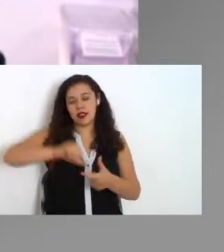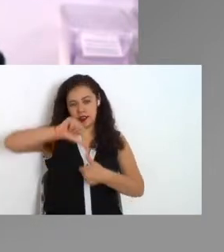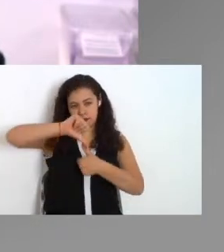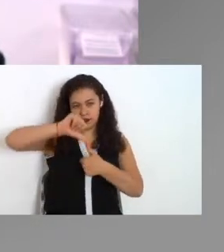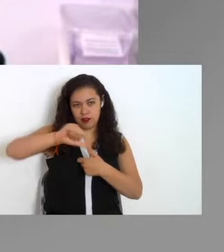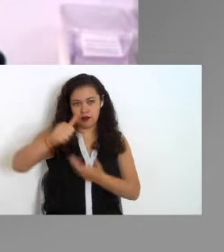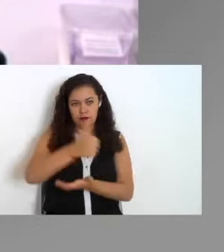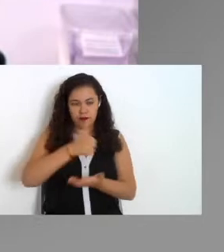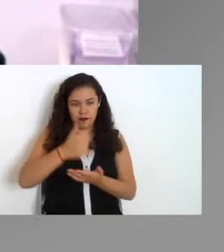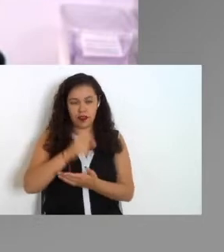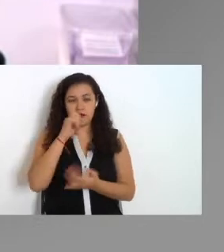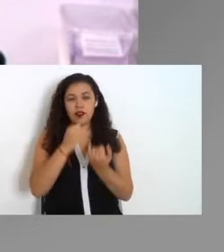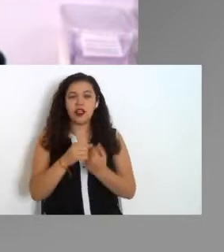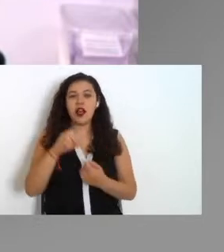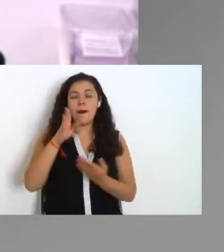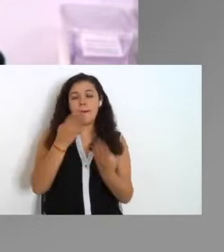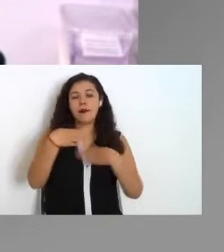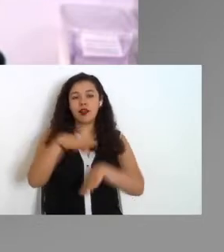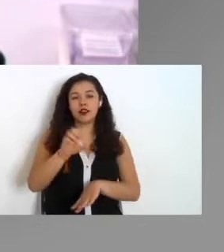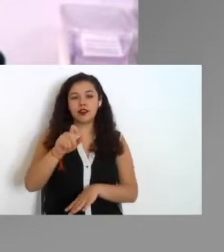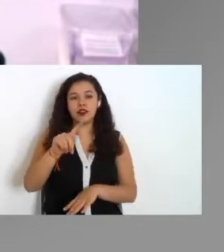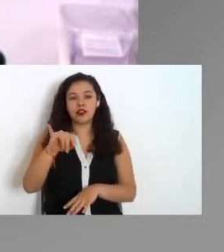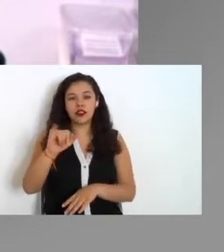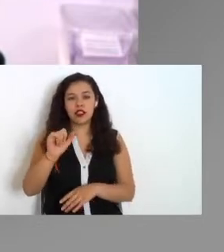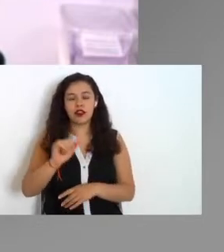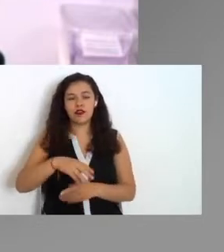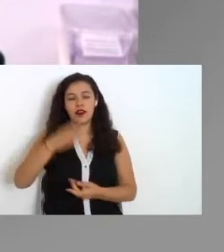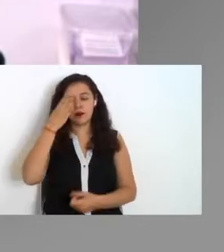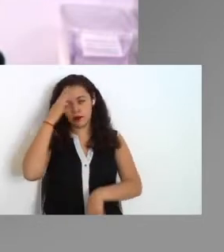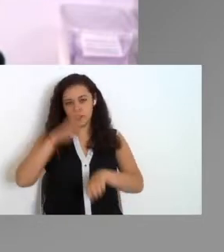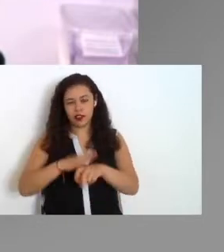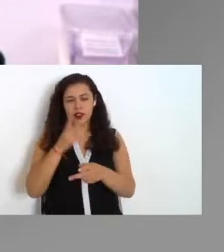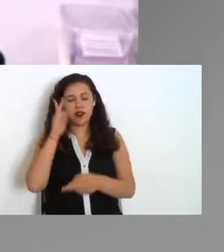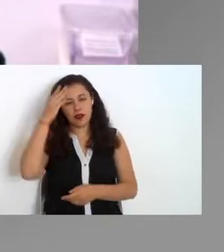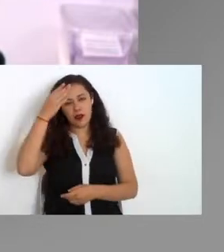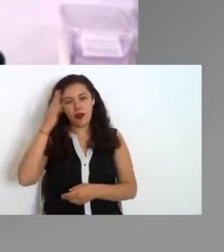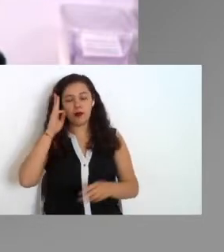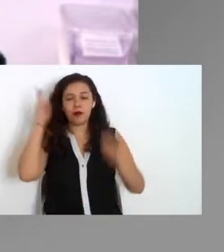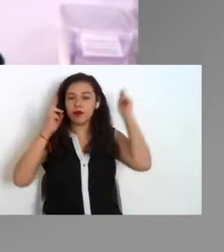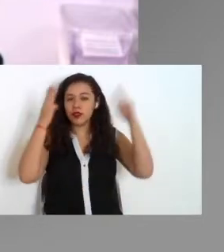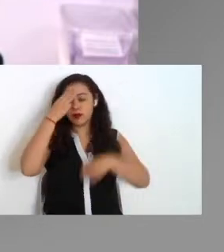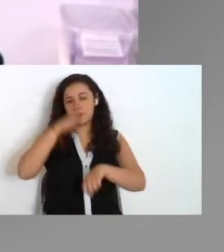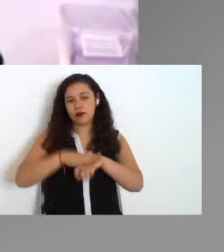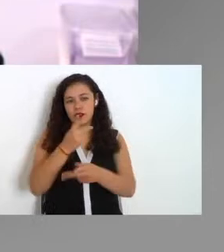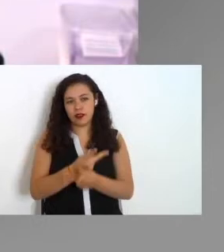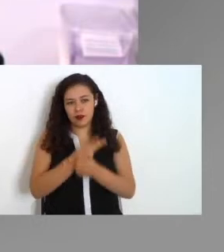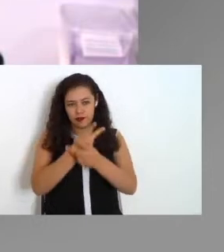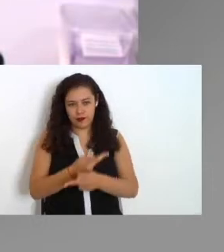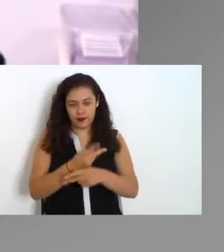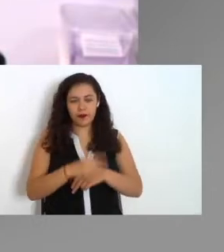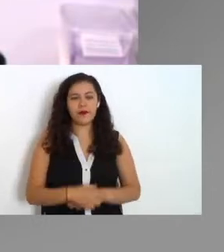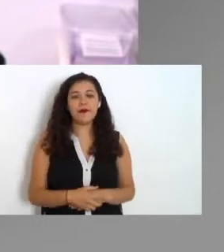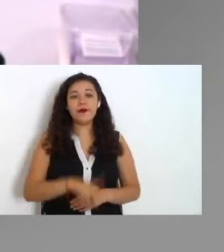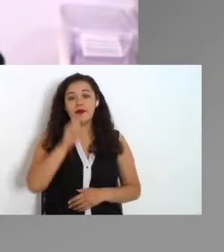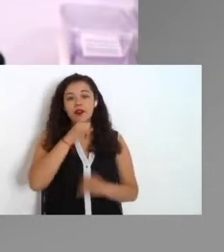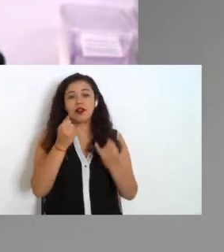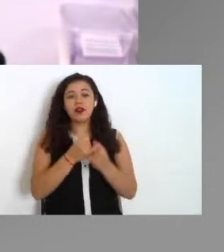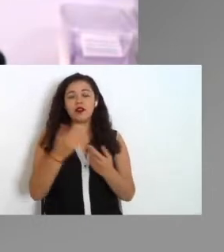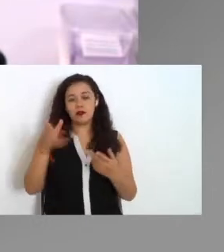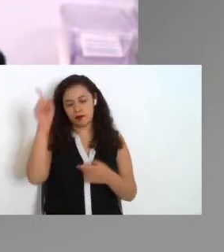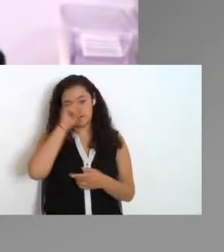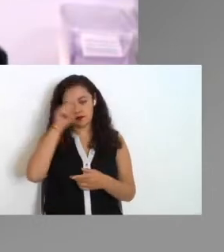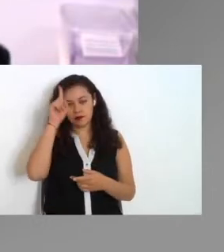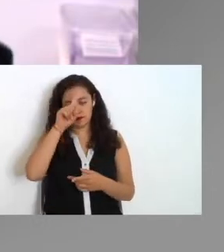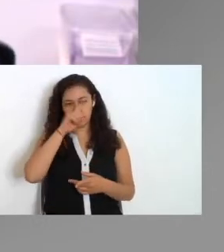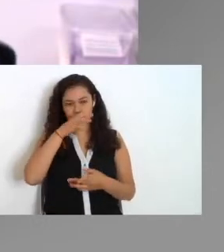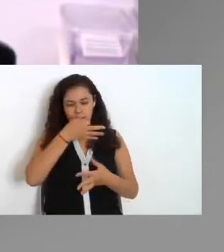Bancaria Scotiabank, Museo de Tu Memoria y Tolerancia, Museo del Agua en Tehuacán, Puebla. También participa en la emisión de recomendaciones de